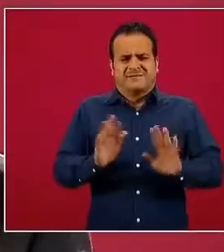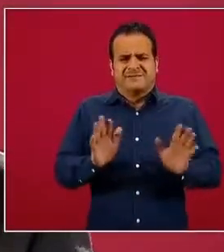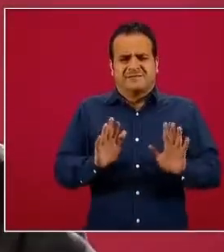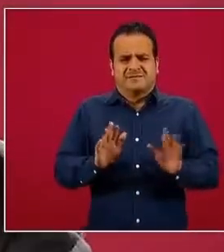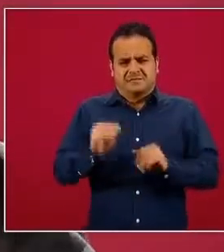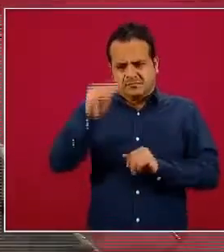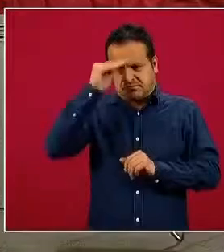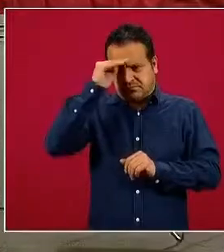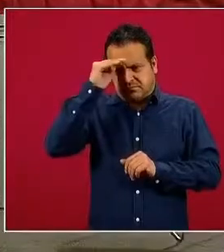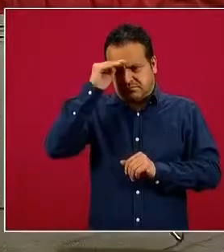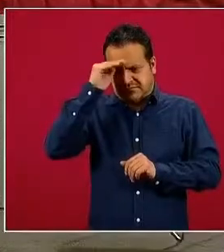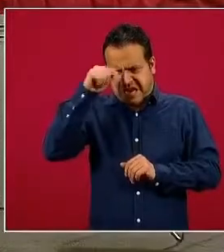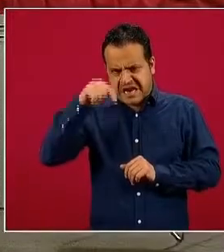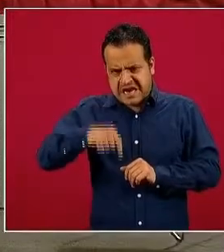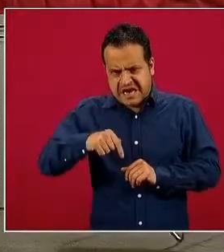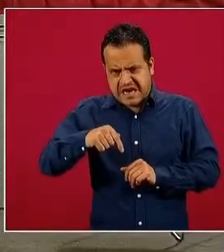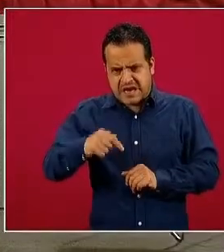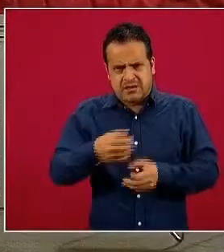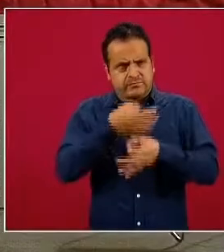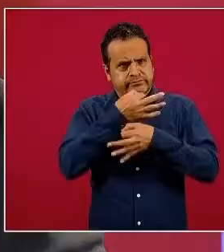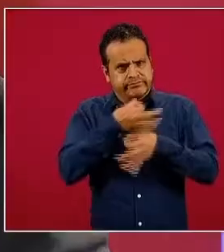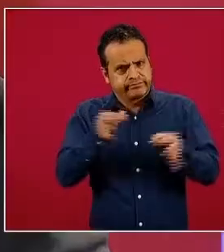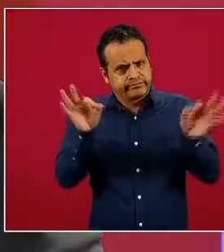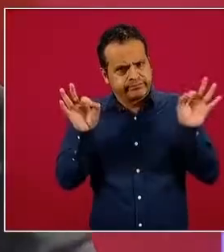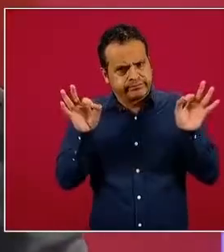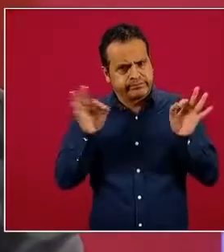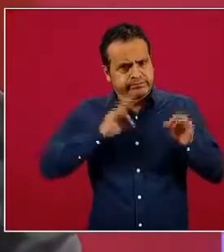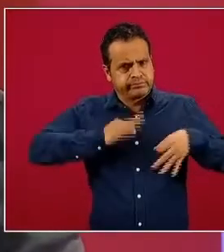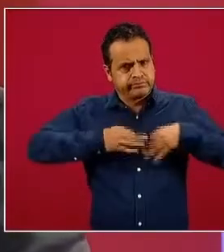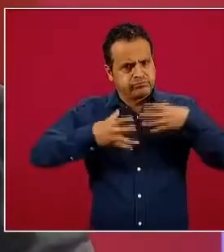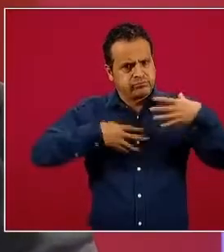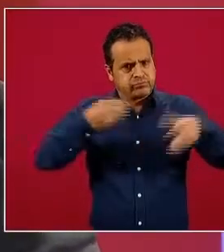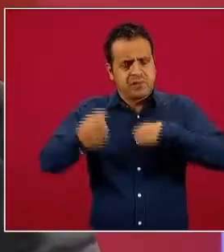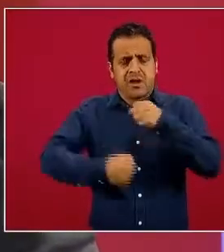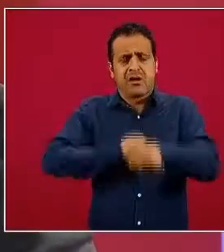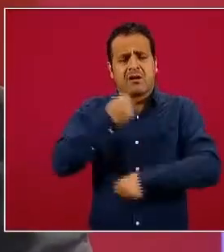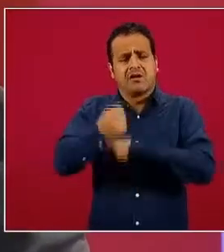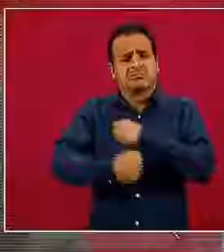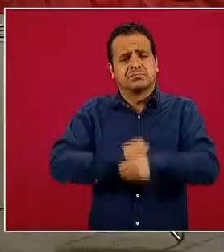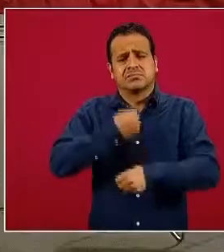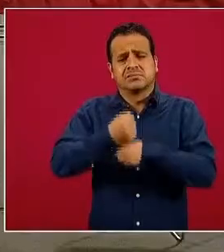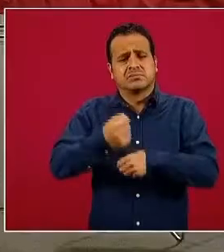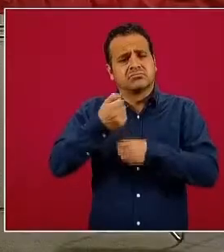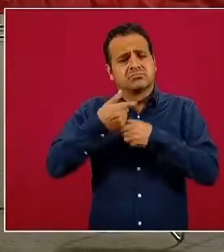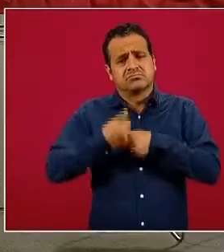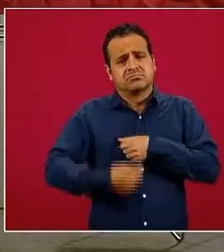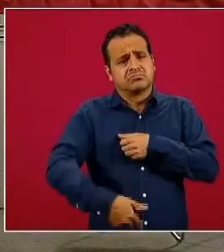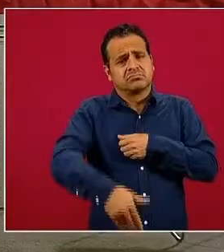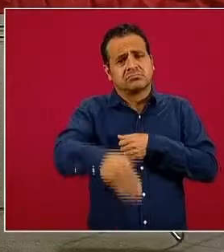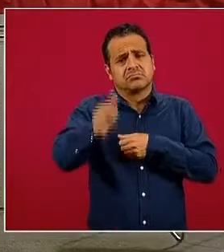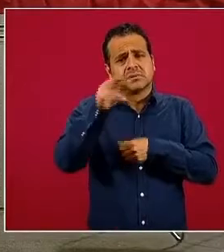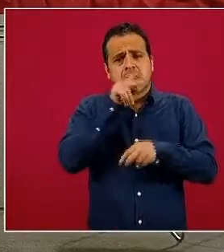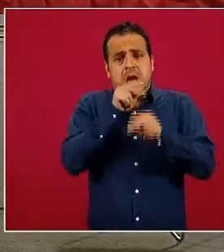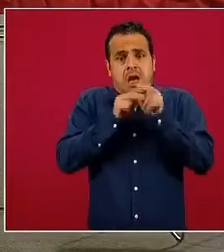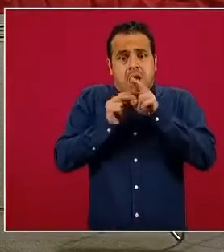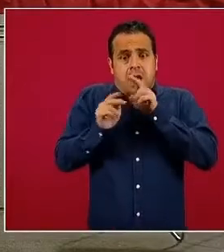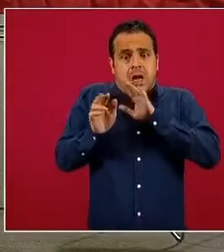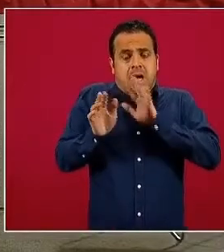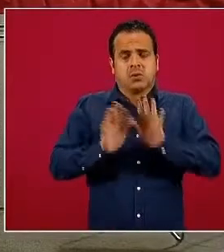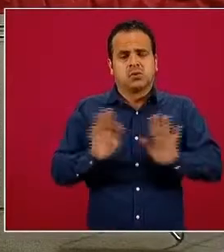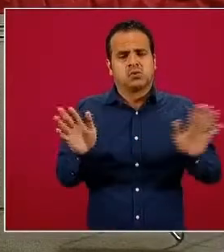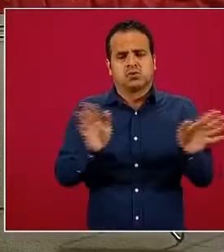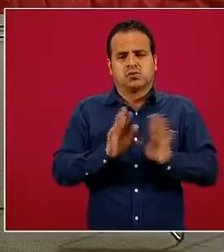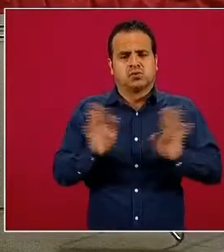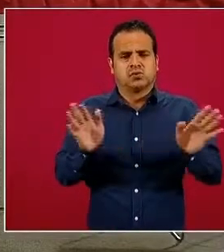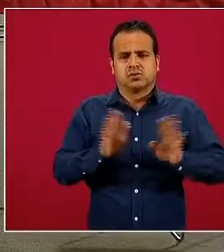conferencia COVID le digan que la epidemia va a durar años. No se angustie, en el sentido de que, igual que ocurre con la